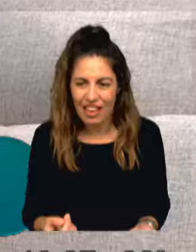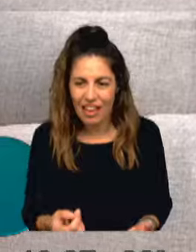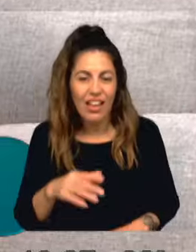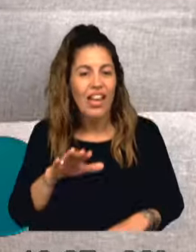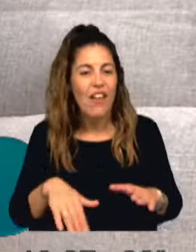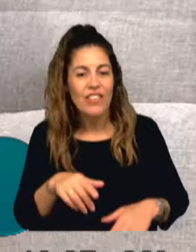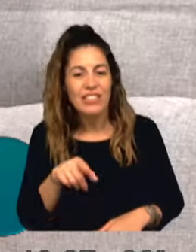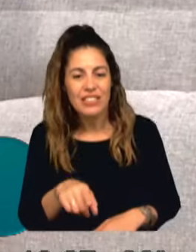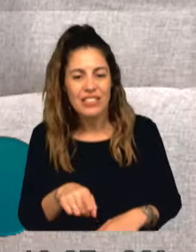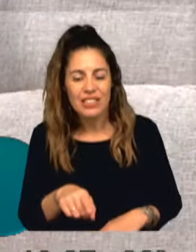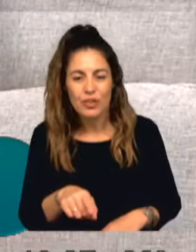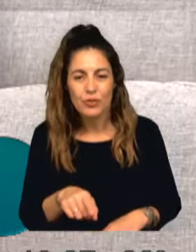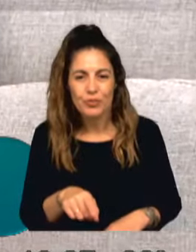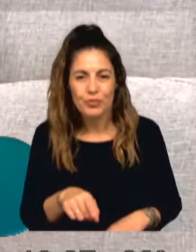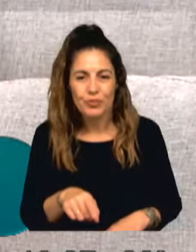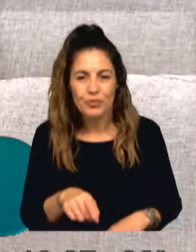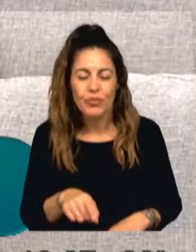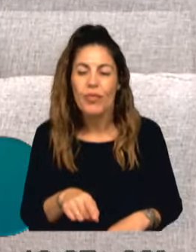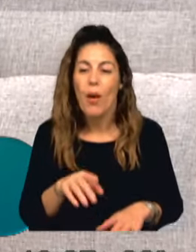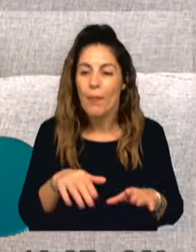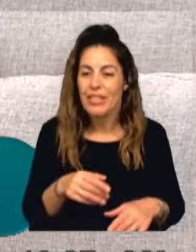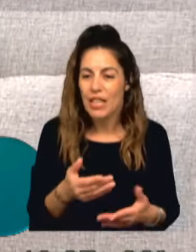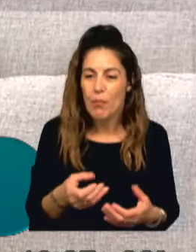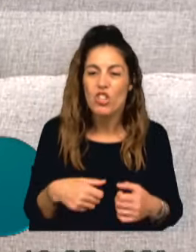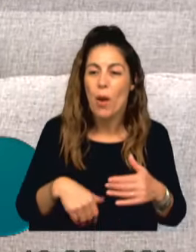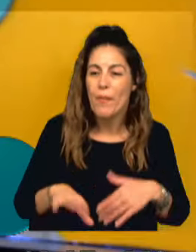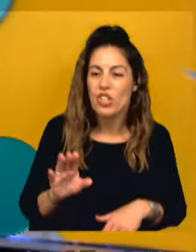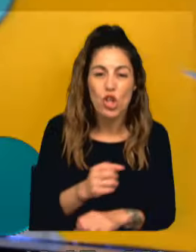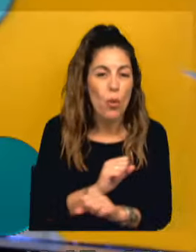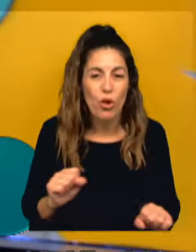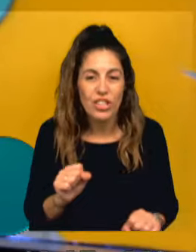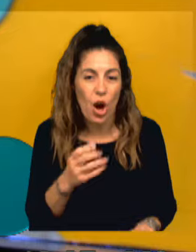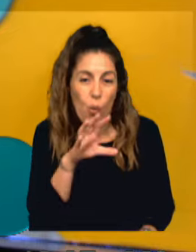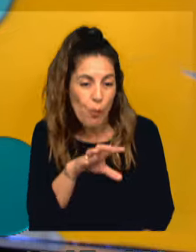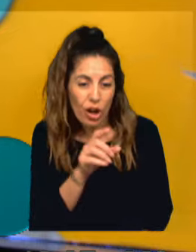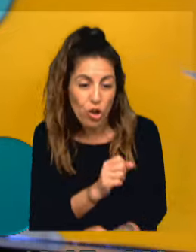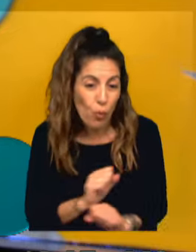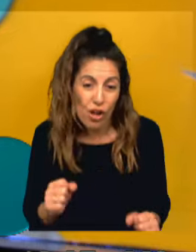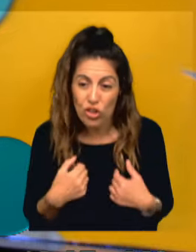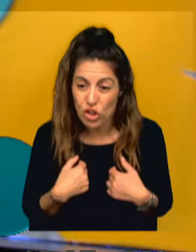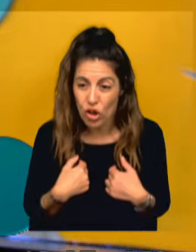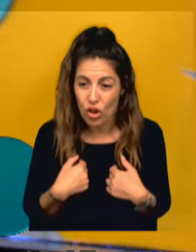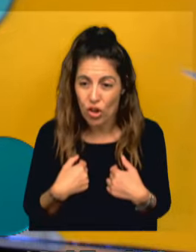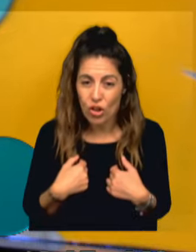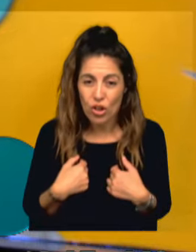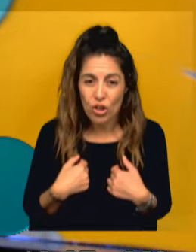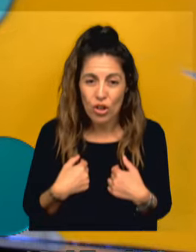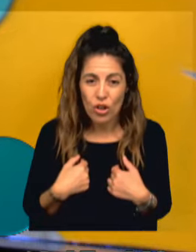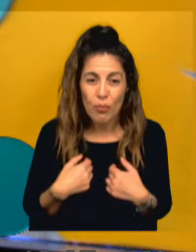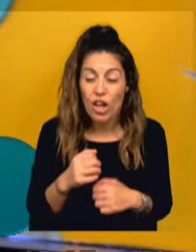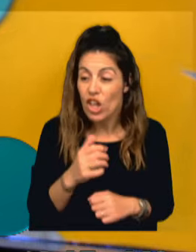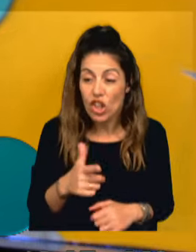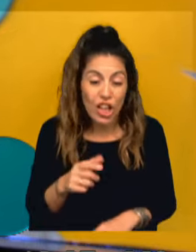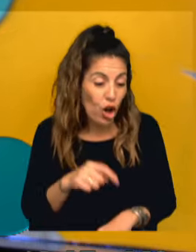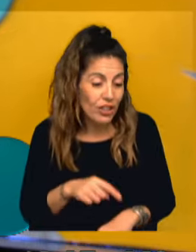veces que eh Por lo por eso la mayoría podía tener un perro por ejemplo no Claro yo tampoco ya hablamos fera cámar tengo el